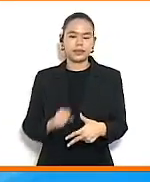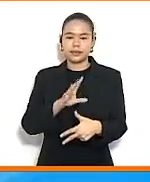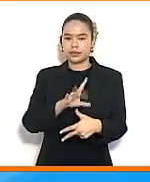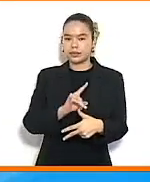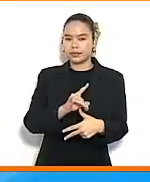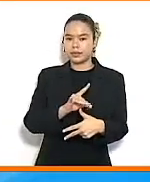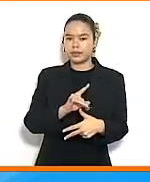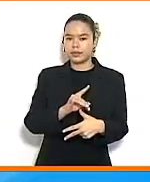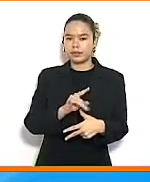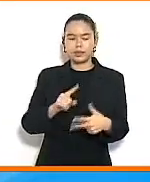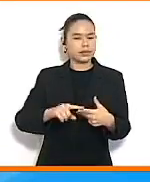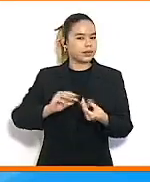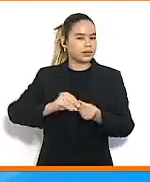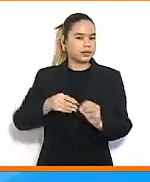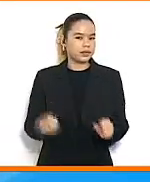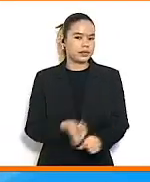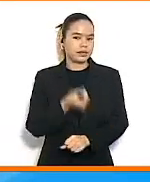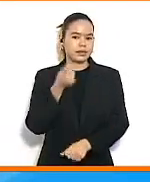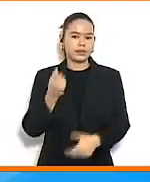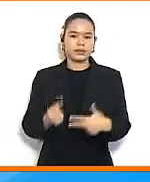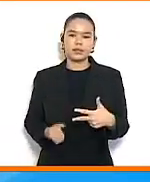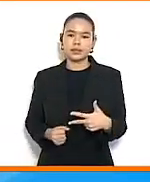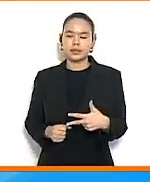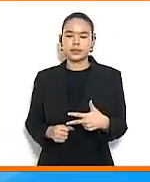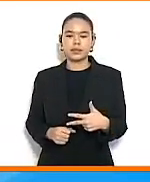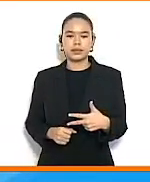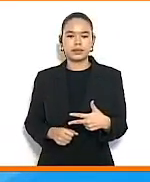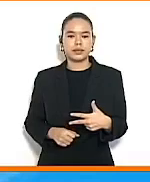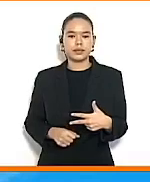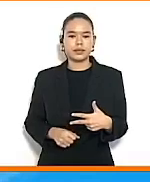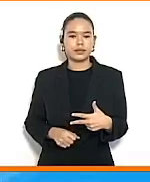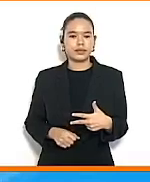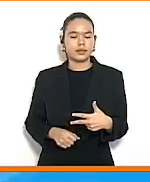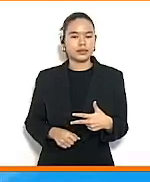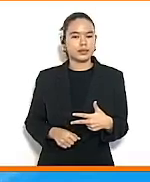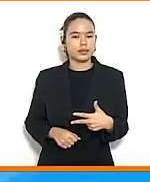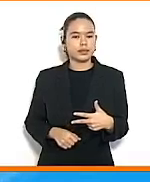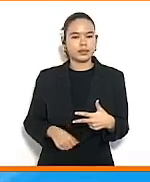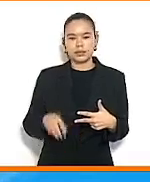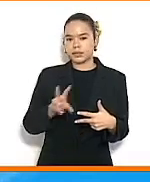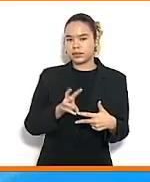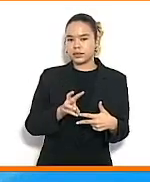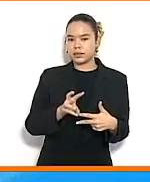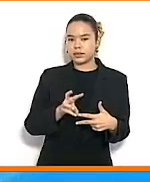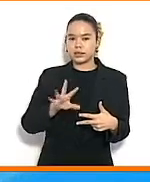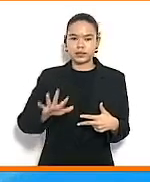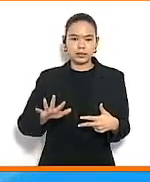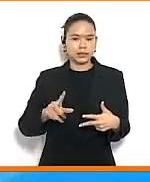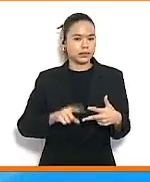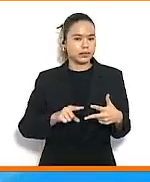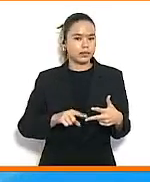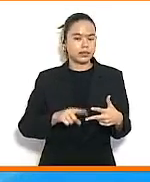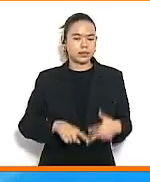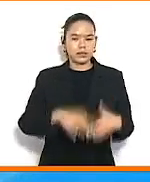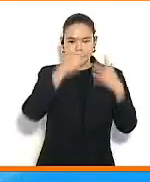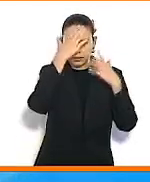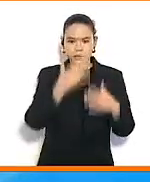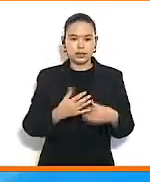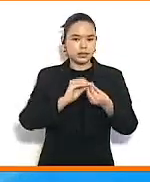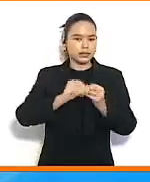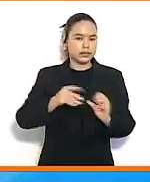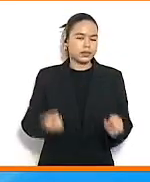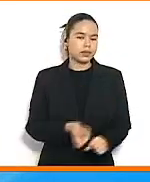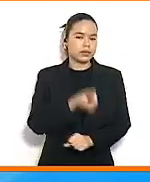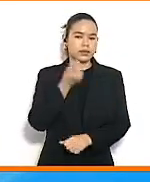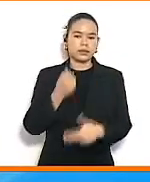18, segundo número favorecido, el 65. Tercer y decisivo